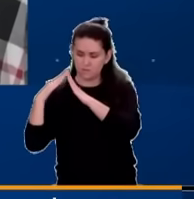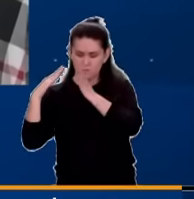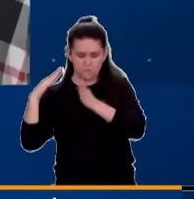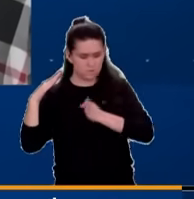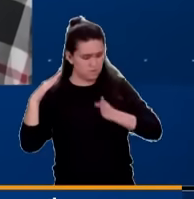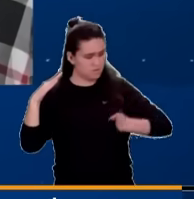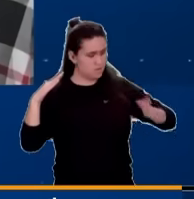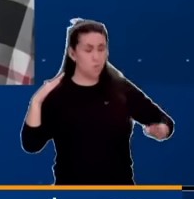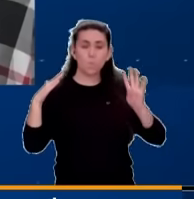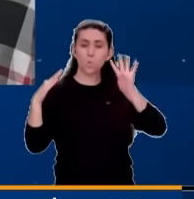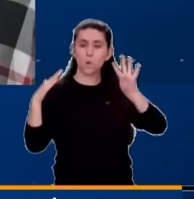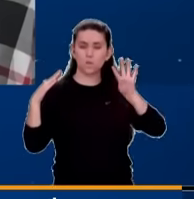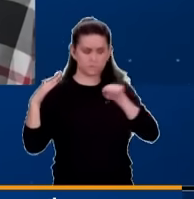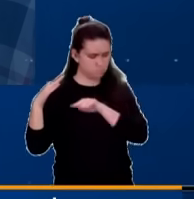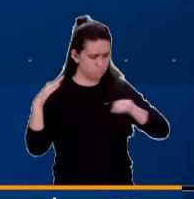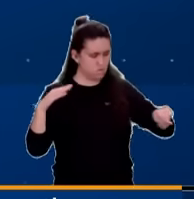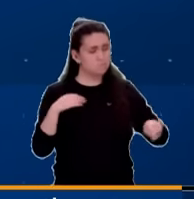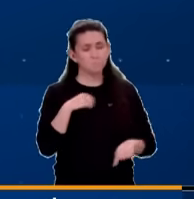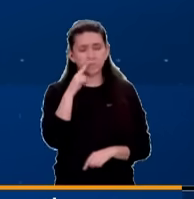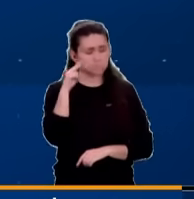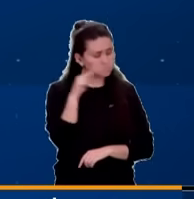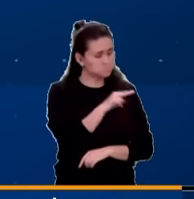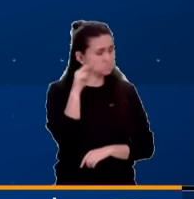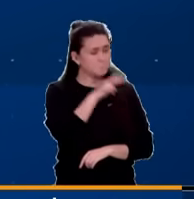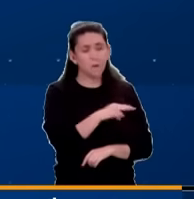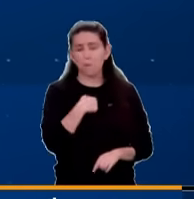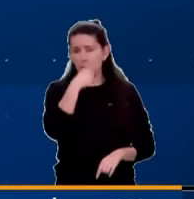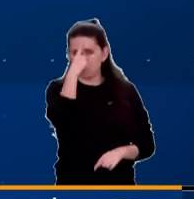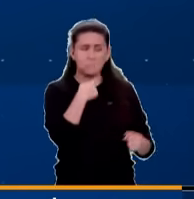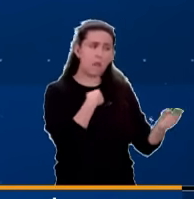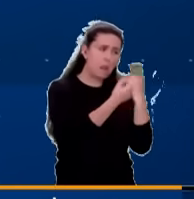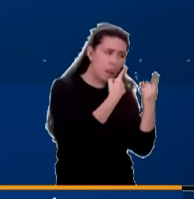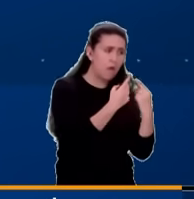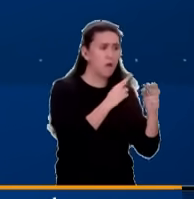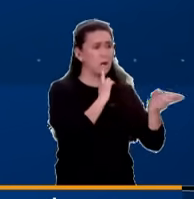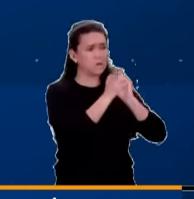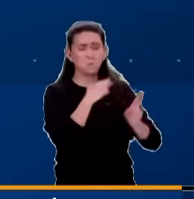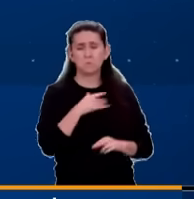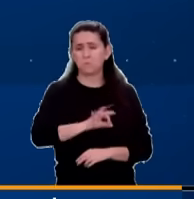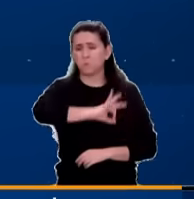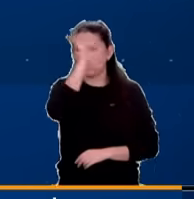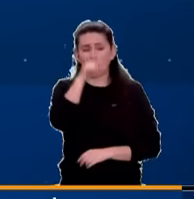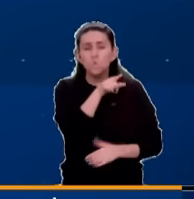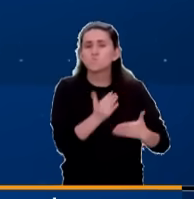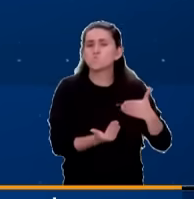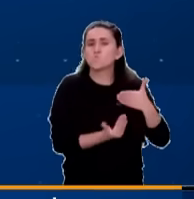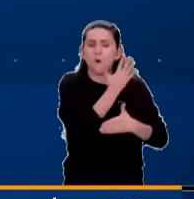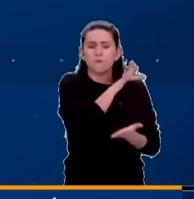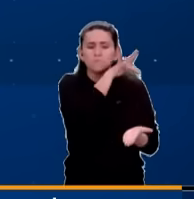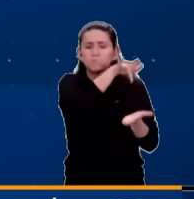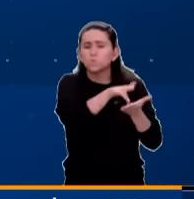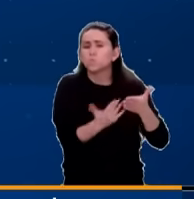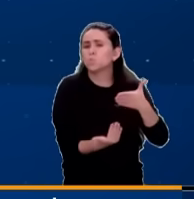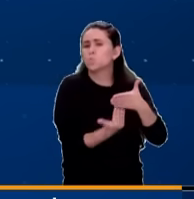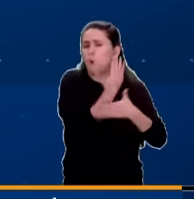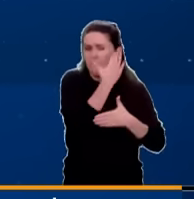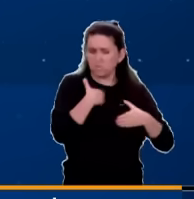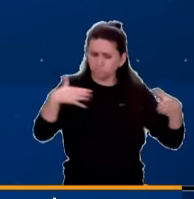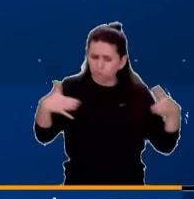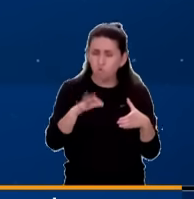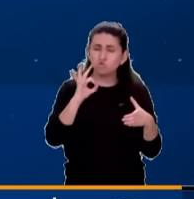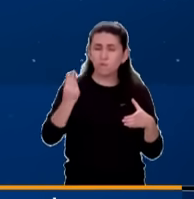vivimos. Pero sí, nosotros lo veíamos, pero nunca tratamos con él, porque él era pues nuevo aquí en el barrio, no era fundador del barrio